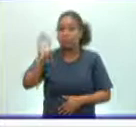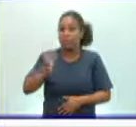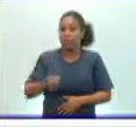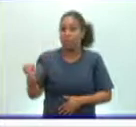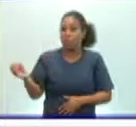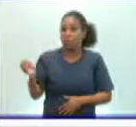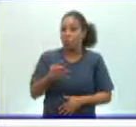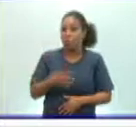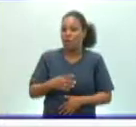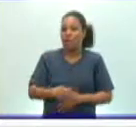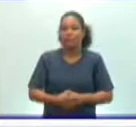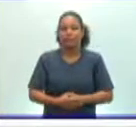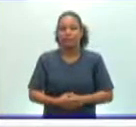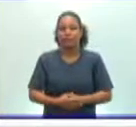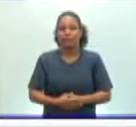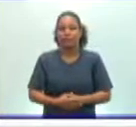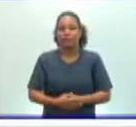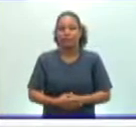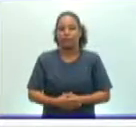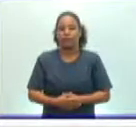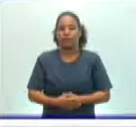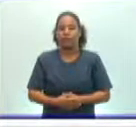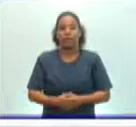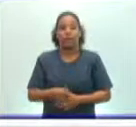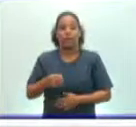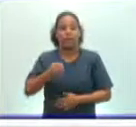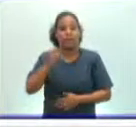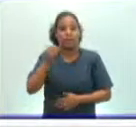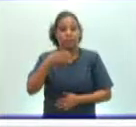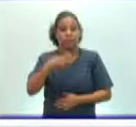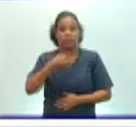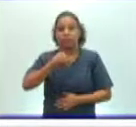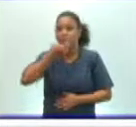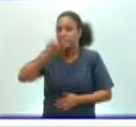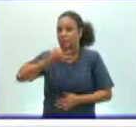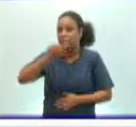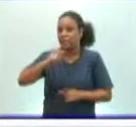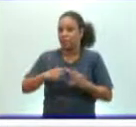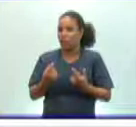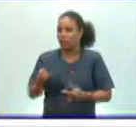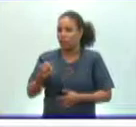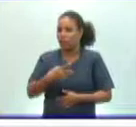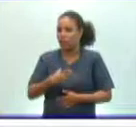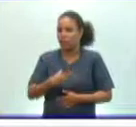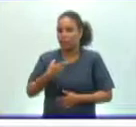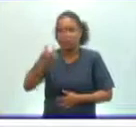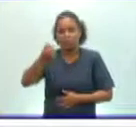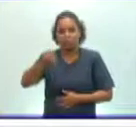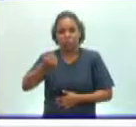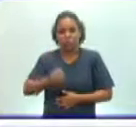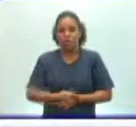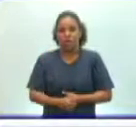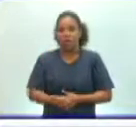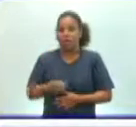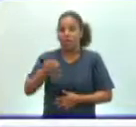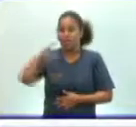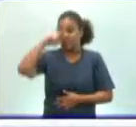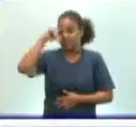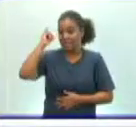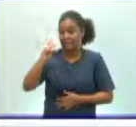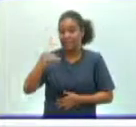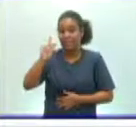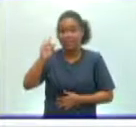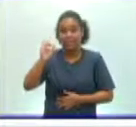verdaderas o falsas. En caso de las falsas, argumenta. Inciso A. Si DF es